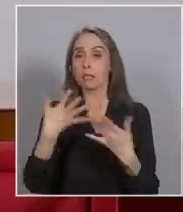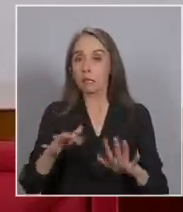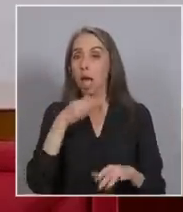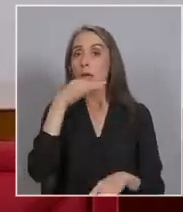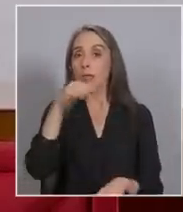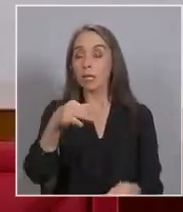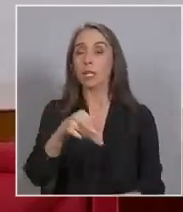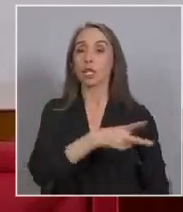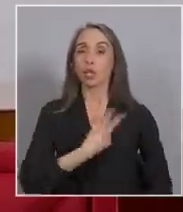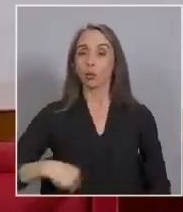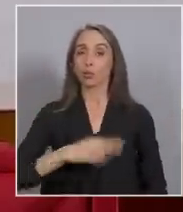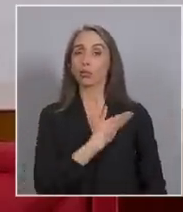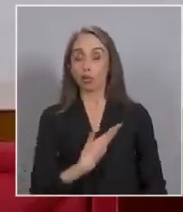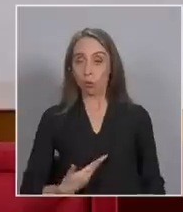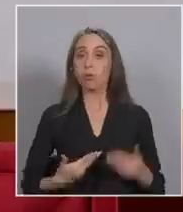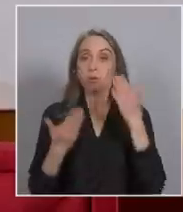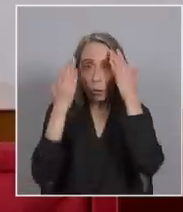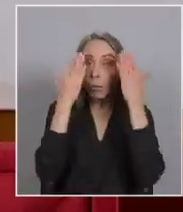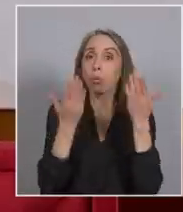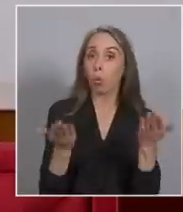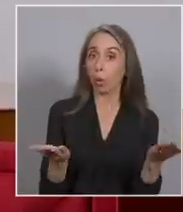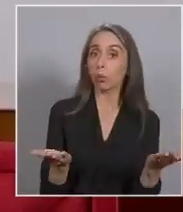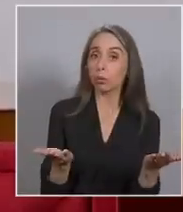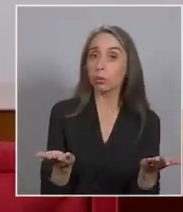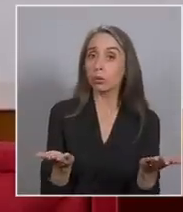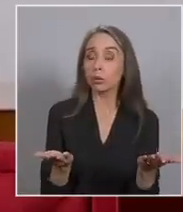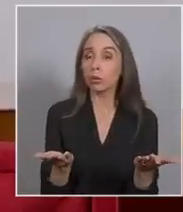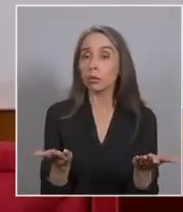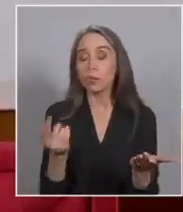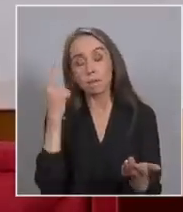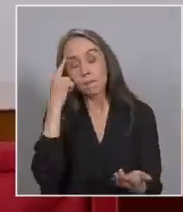Como he señalado antes, nuestro gobierno está abierto a